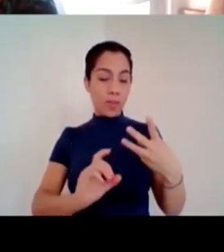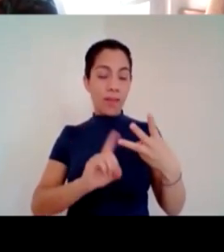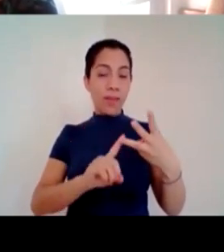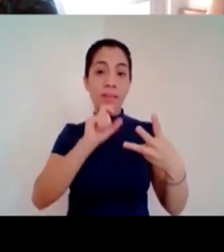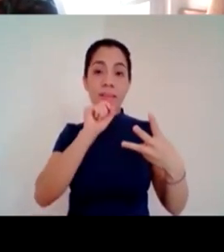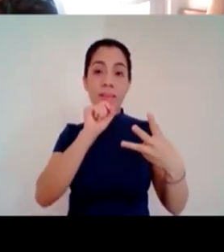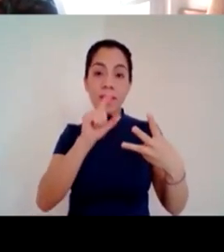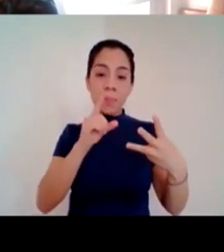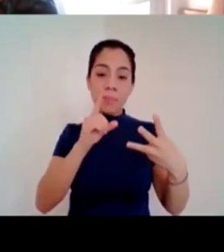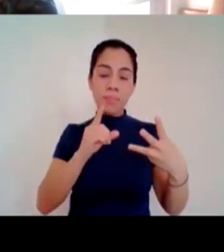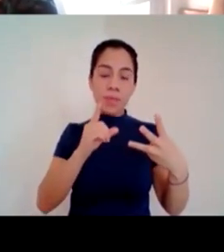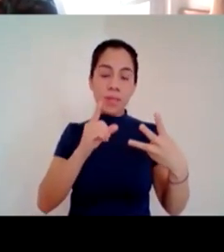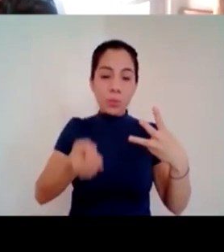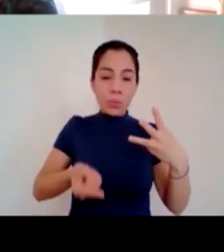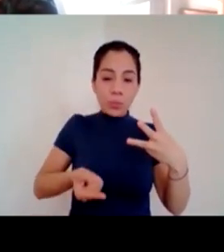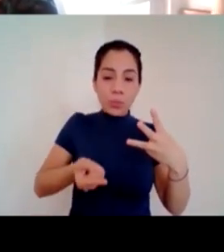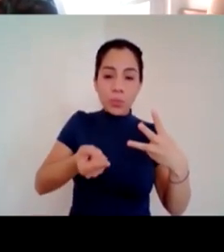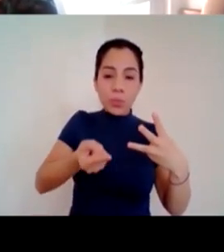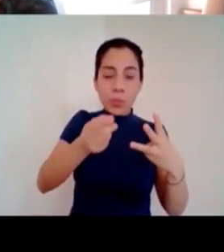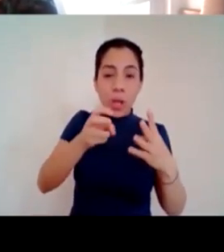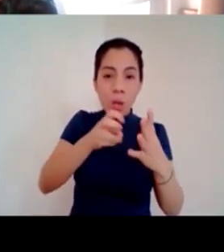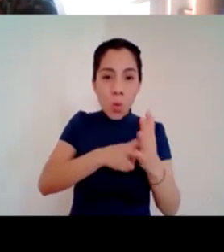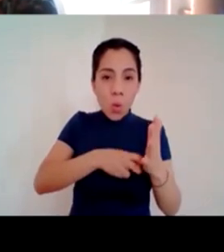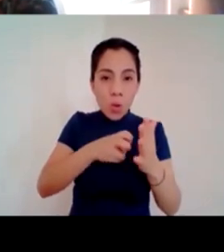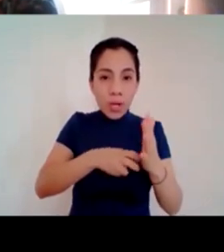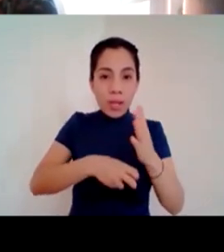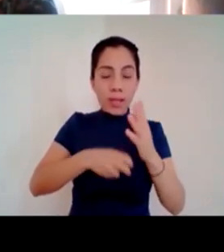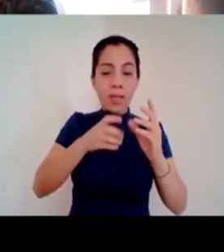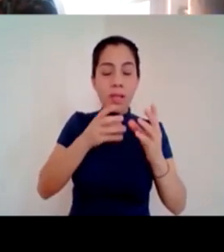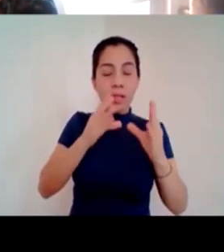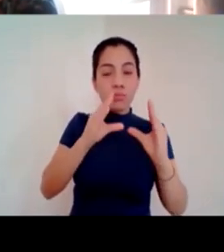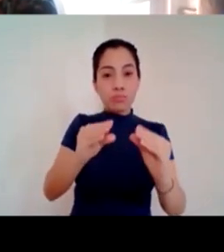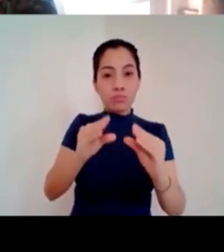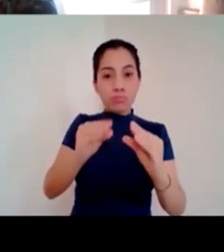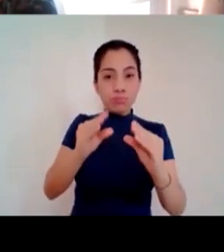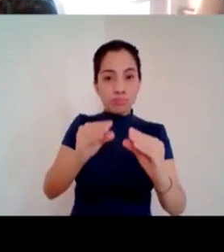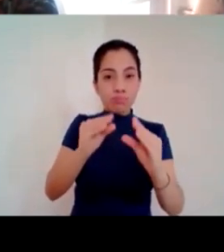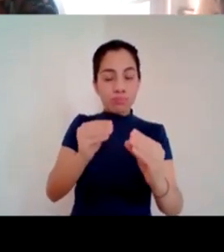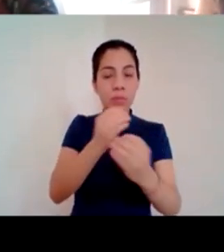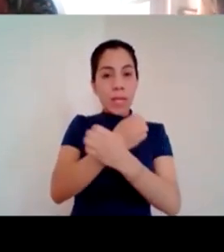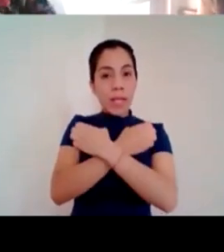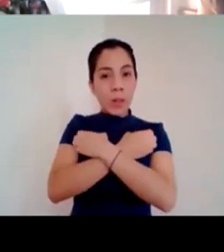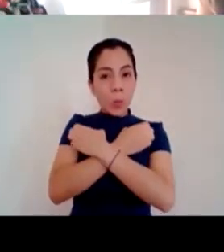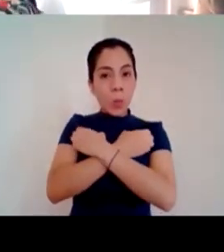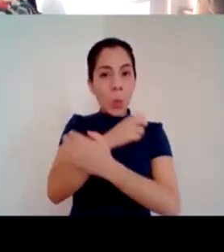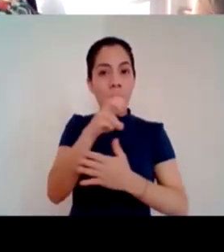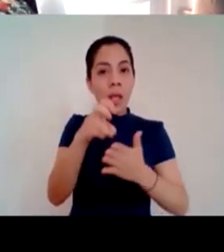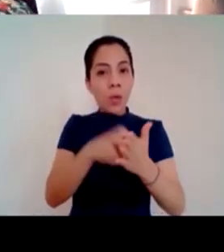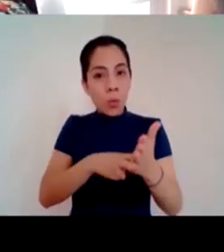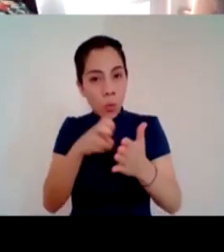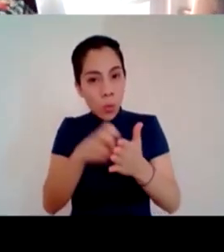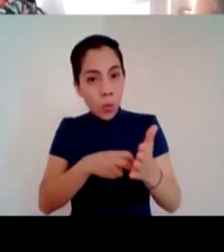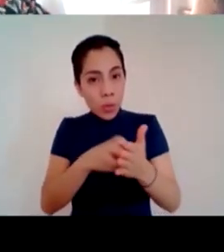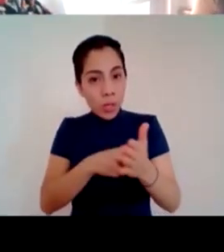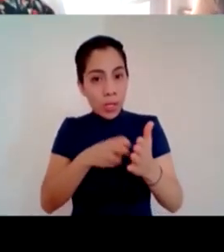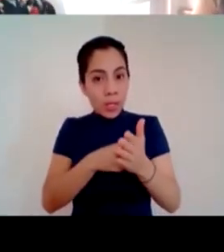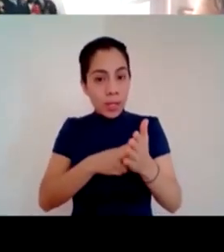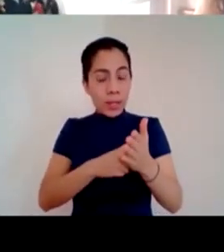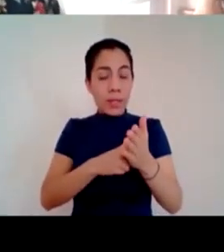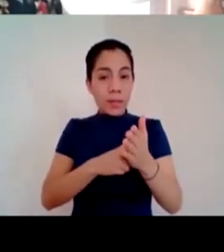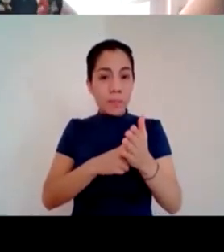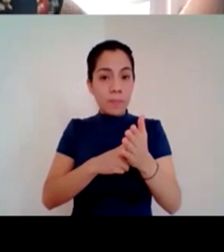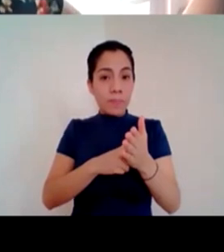agrario cultivar es un verbo fundamental ¿no es cierto? criar